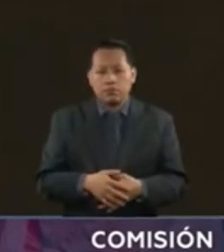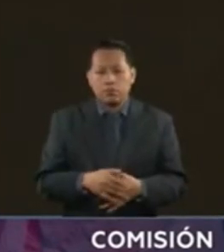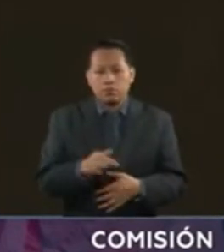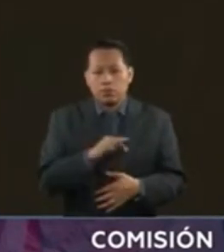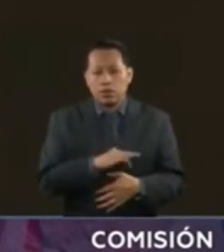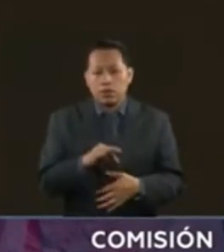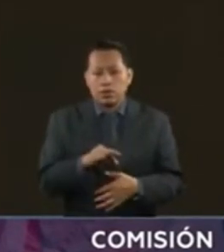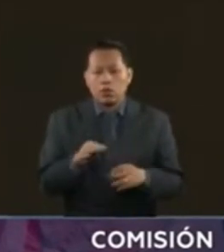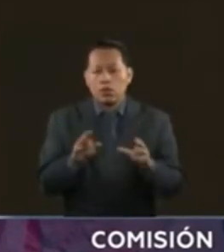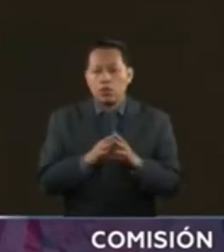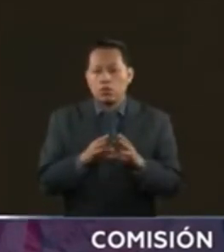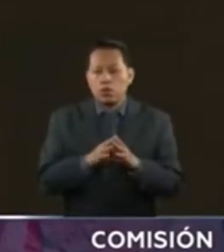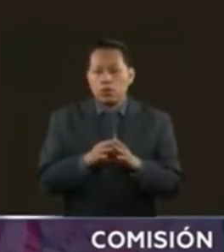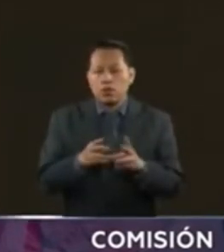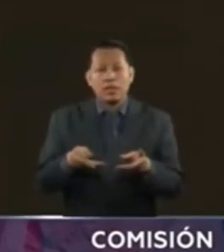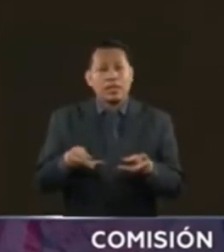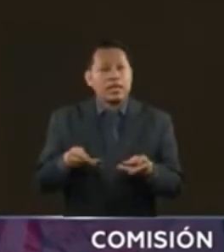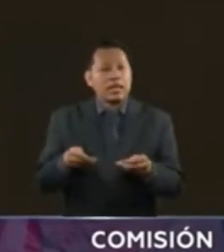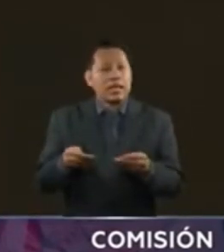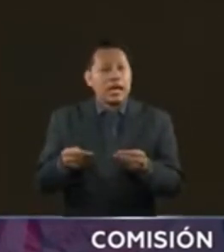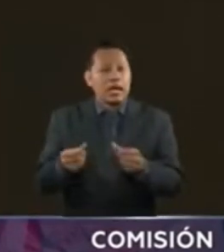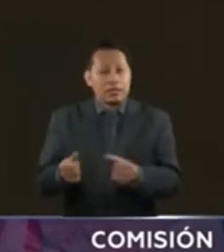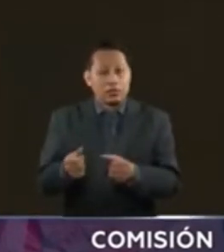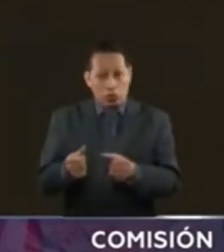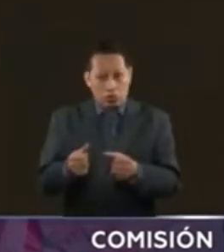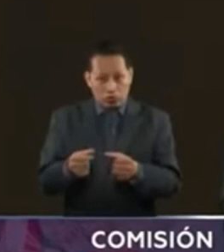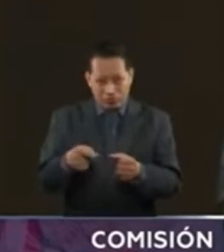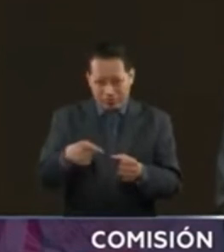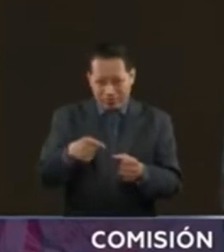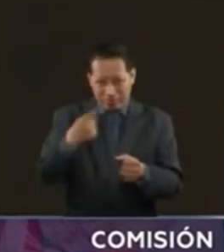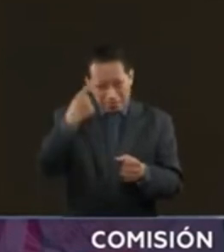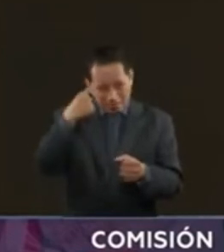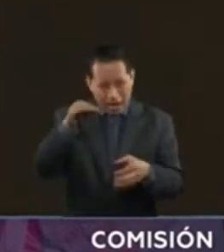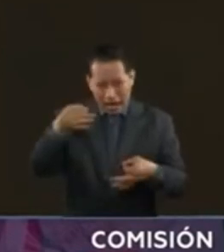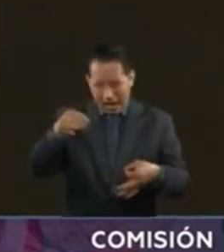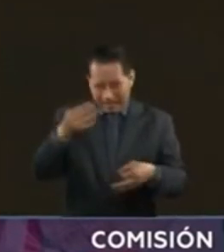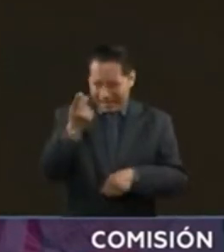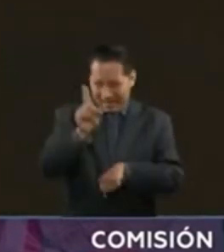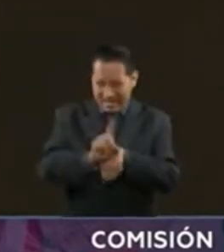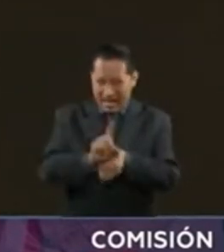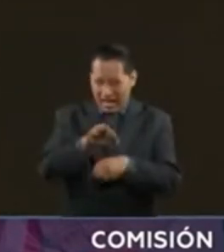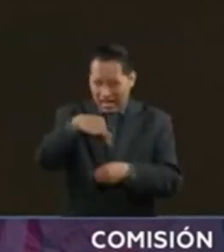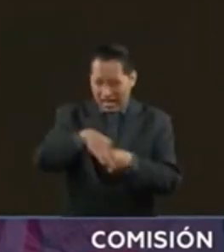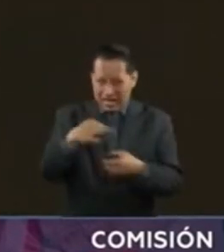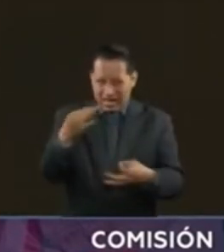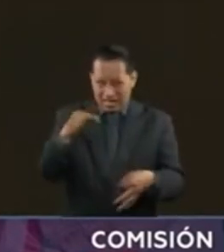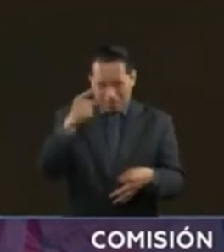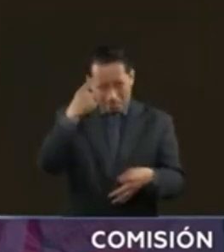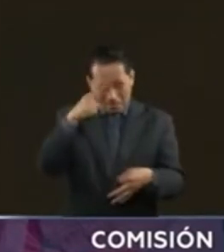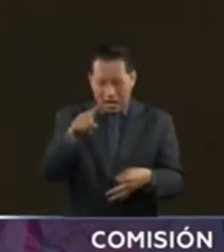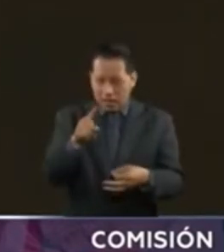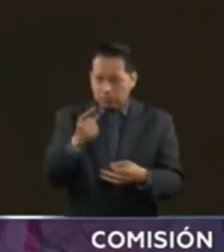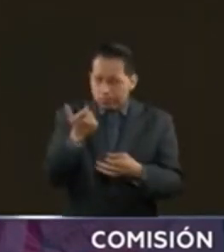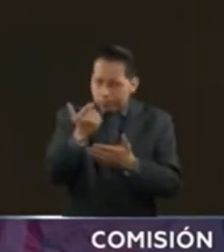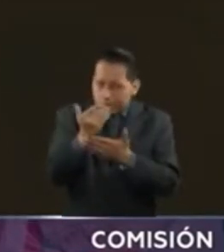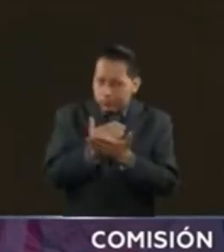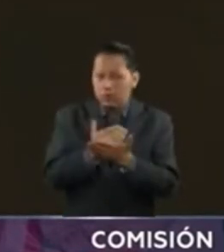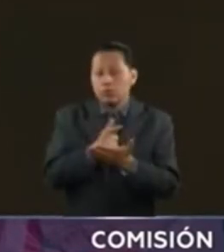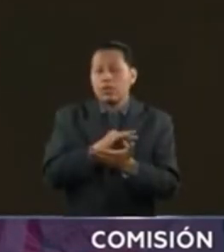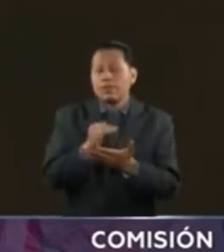el gasto excesivo de esta jornada vean más o menos en el año 2021